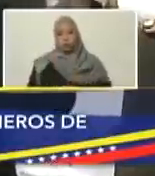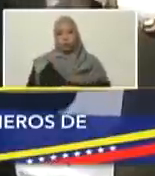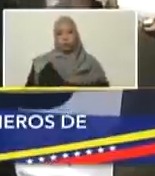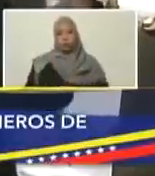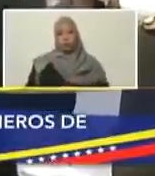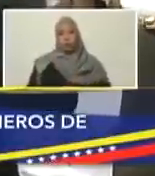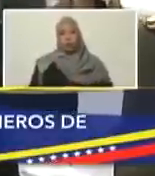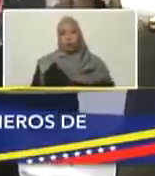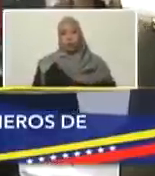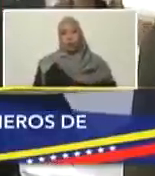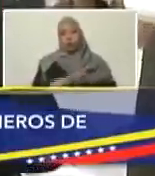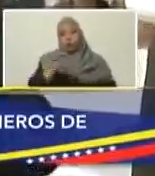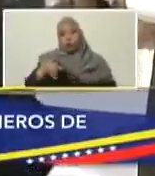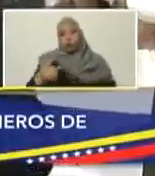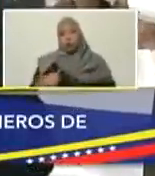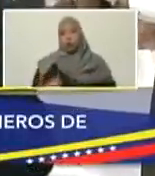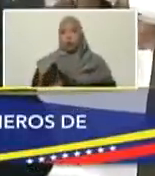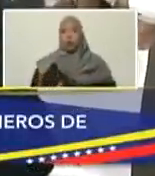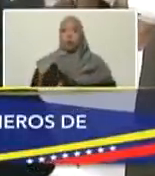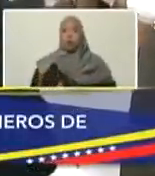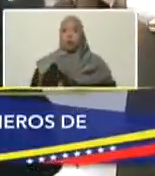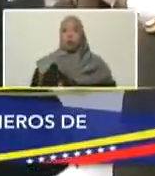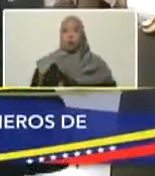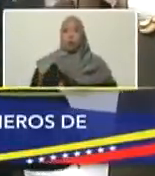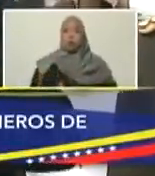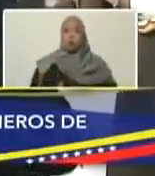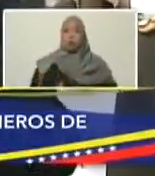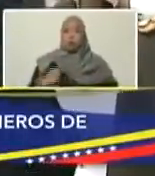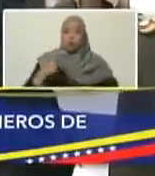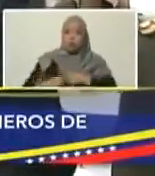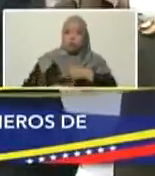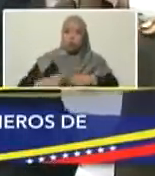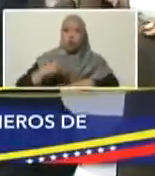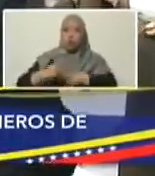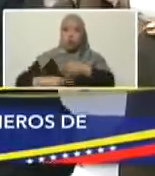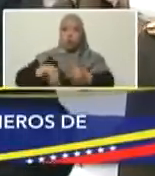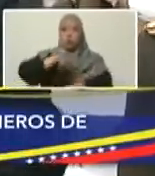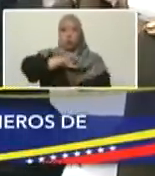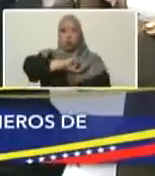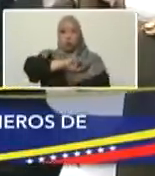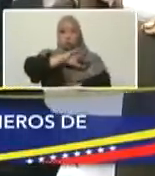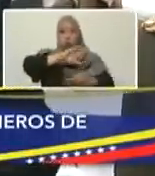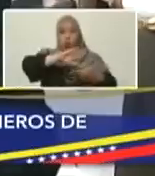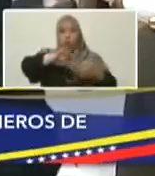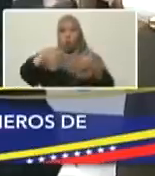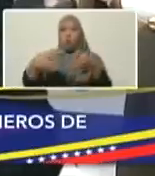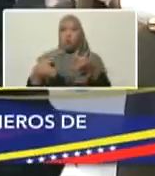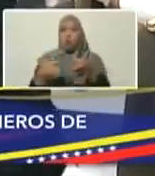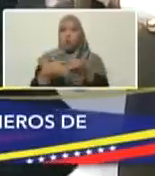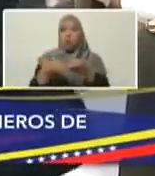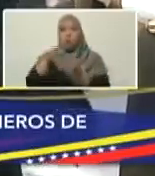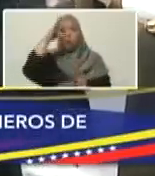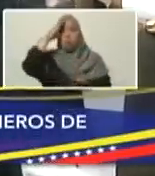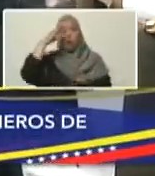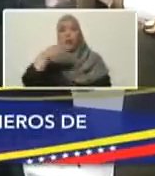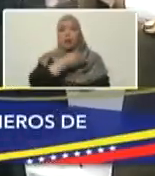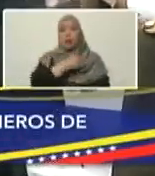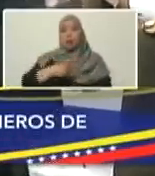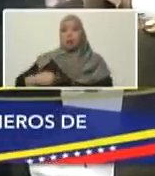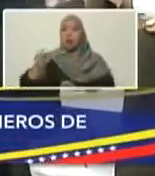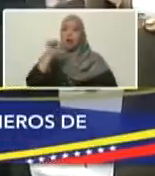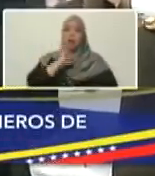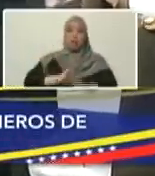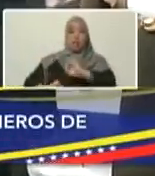Hemos venido construyendo una Fuerza Armada Nacional Bolivariana a prueba